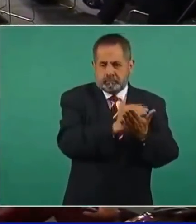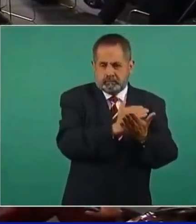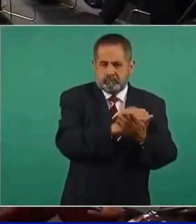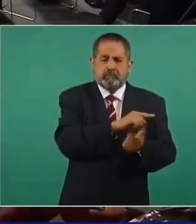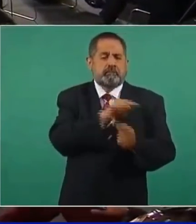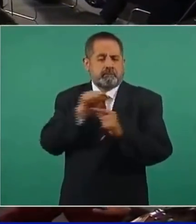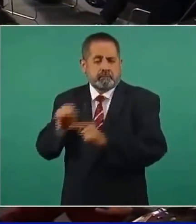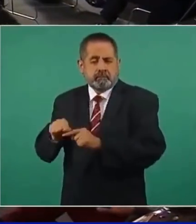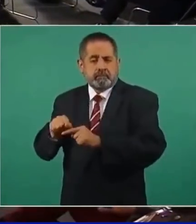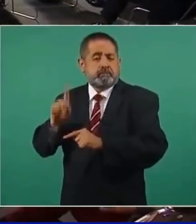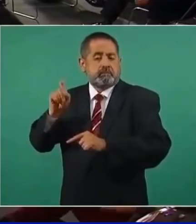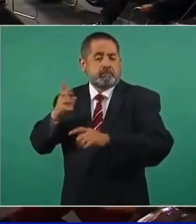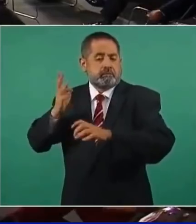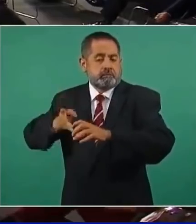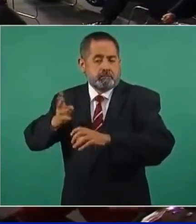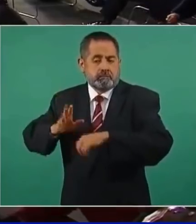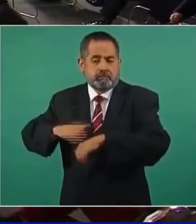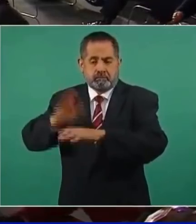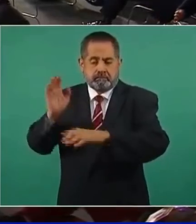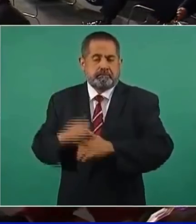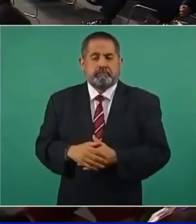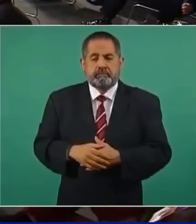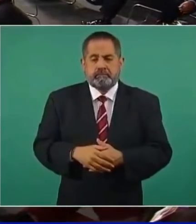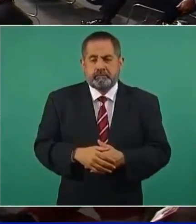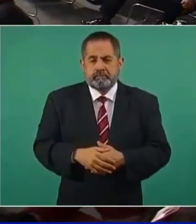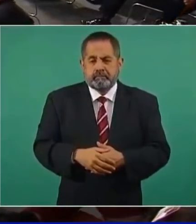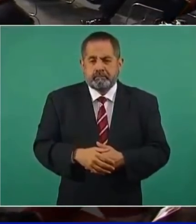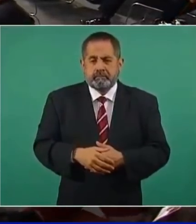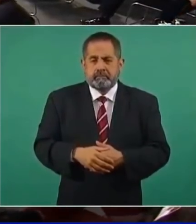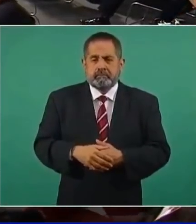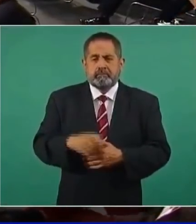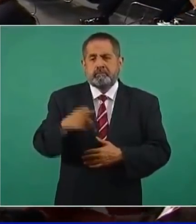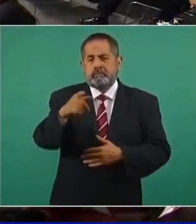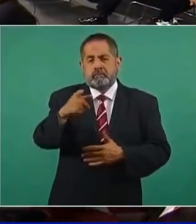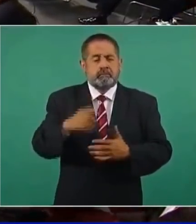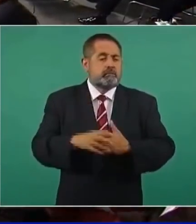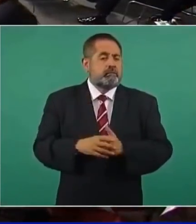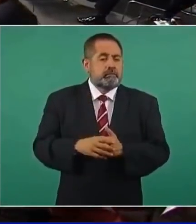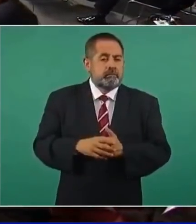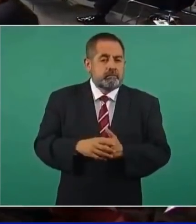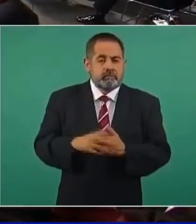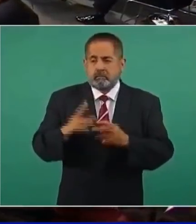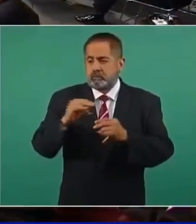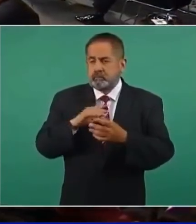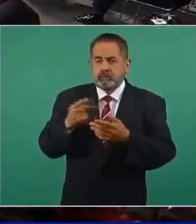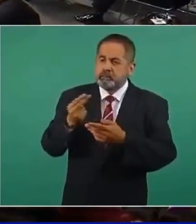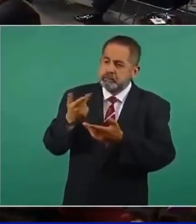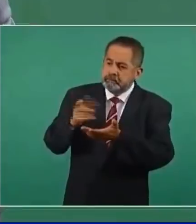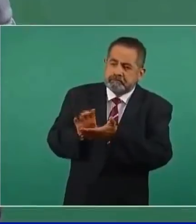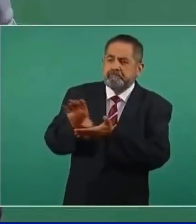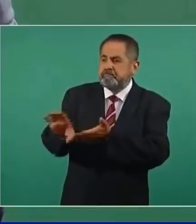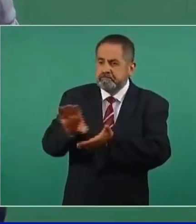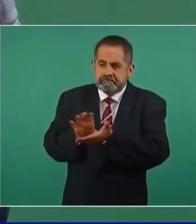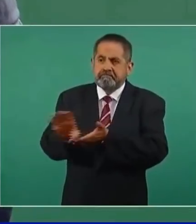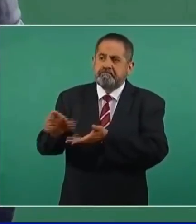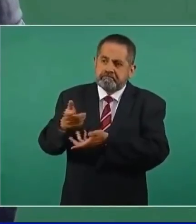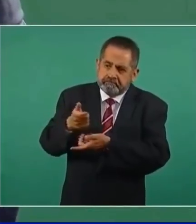Es mucho más. Y no tiene subsidio de la banca de desarrollo. Y no hay subsidio.